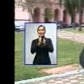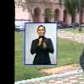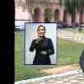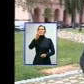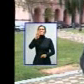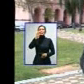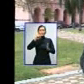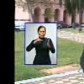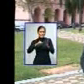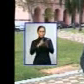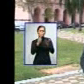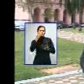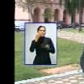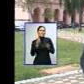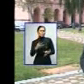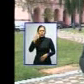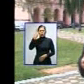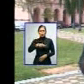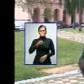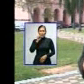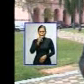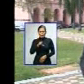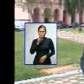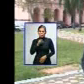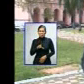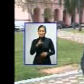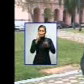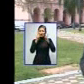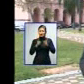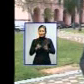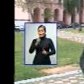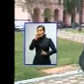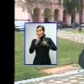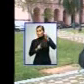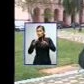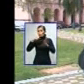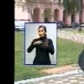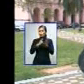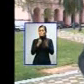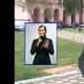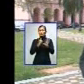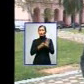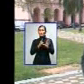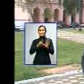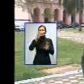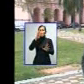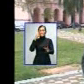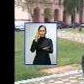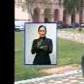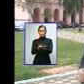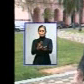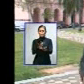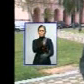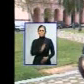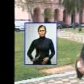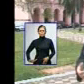20 razones por las que deja el cargo y explicaba, entre otras cosas, algunas de ellas, y que solamente cuatro le expuso al presidente de la